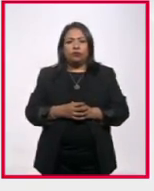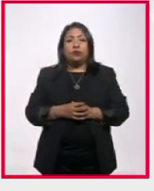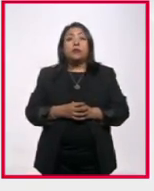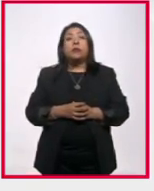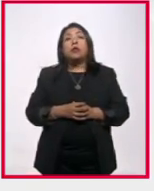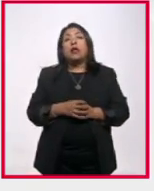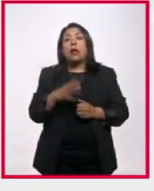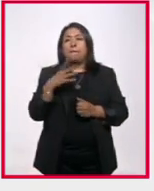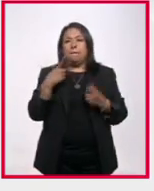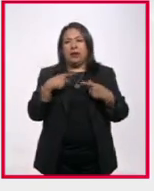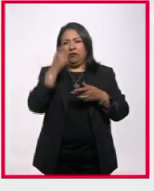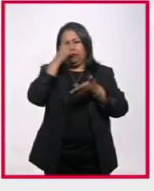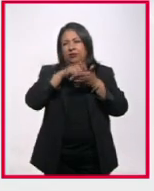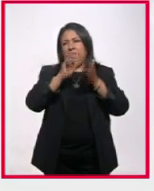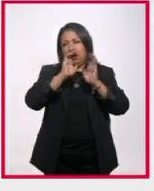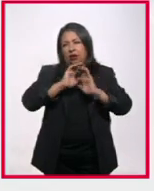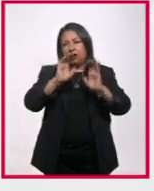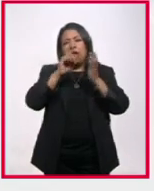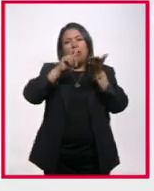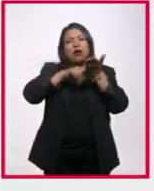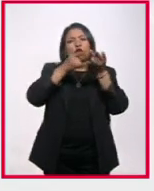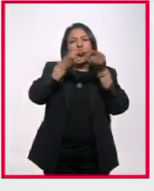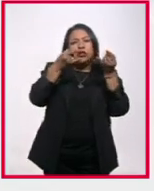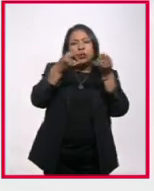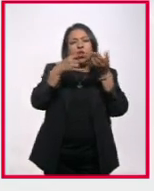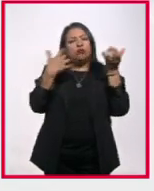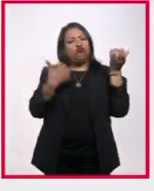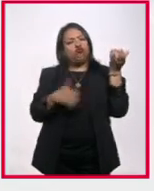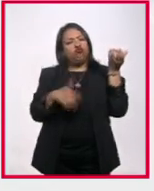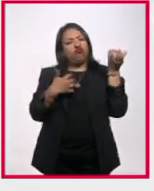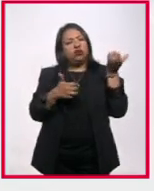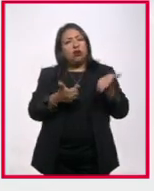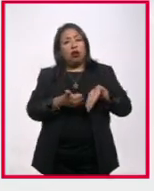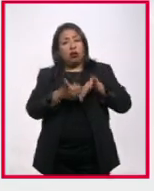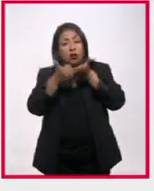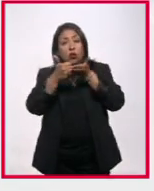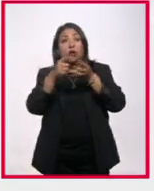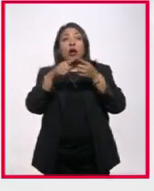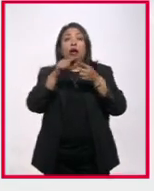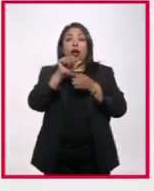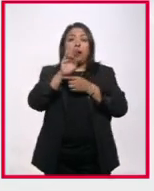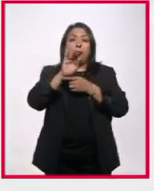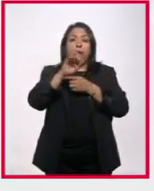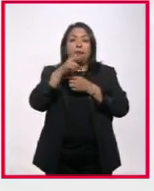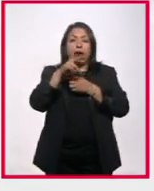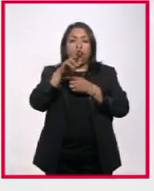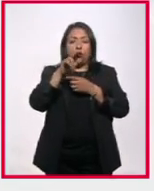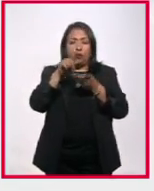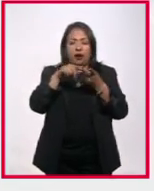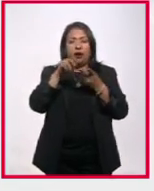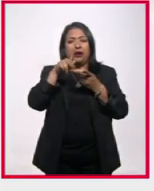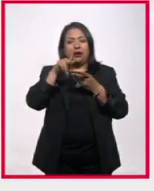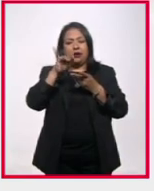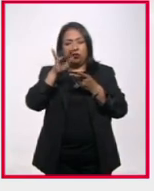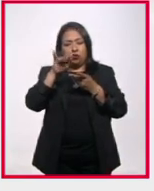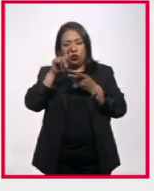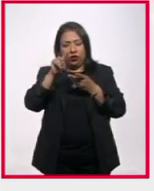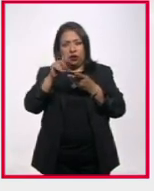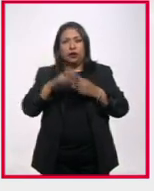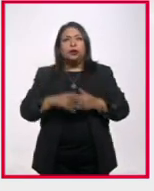1900. Entre los cantautores que narran historias a través de una guitarra se encuentran Abraham Román y Keyboard. Donde se